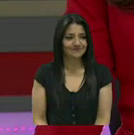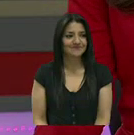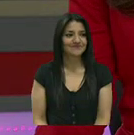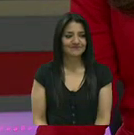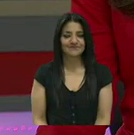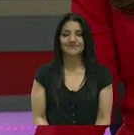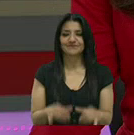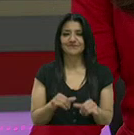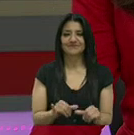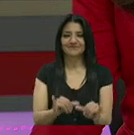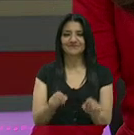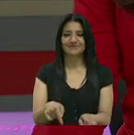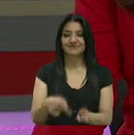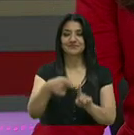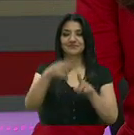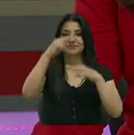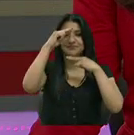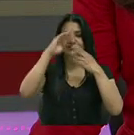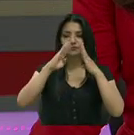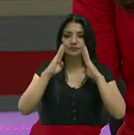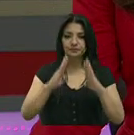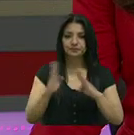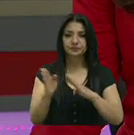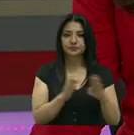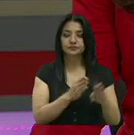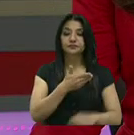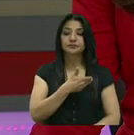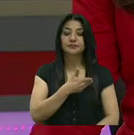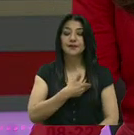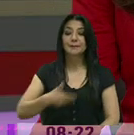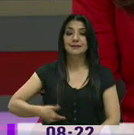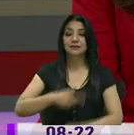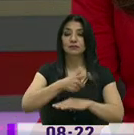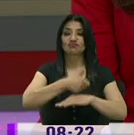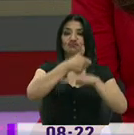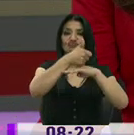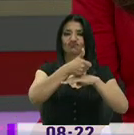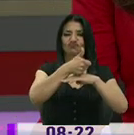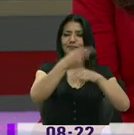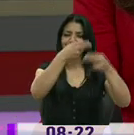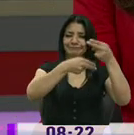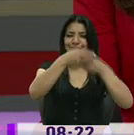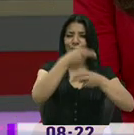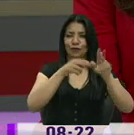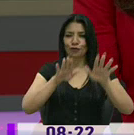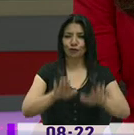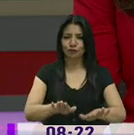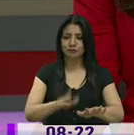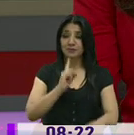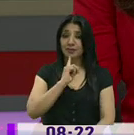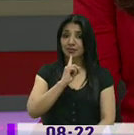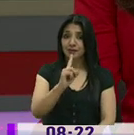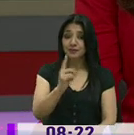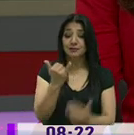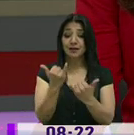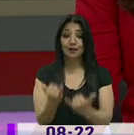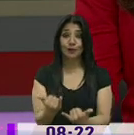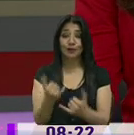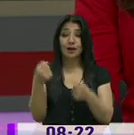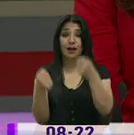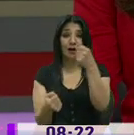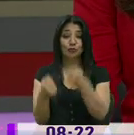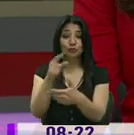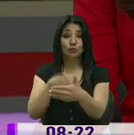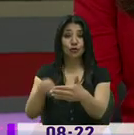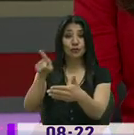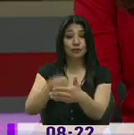seguimos en este primer noticiero de la comunidad del presidente de la cámara de comercio- patricio alarcón explica cómo ha afectado la medida hoy no circula el sector